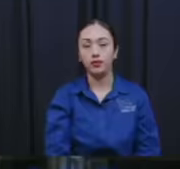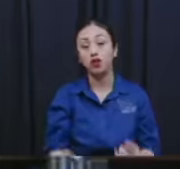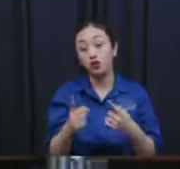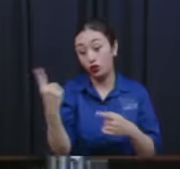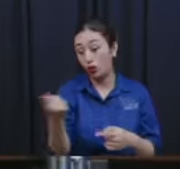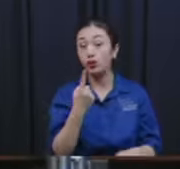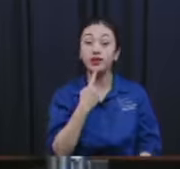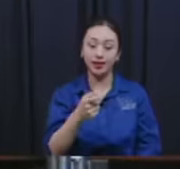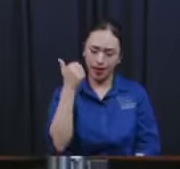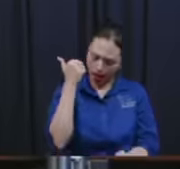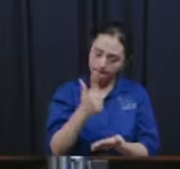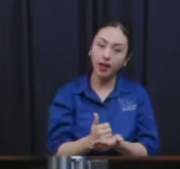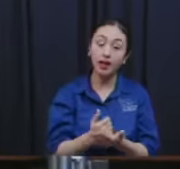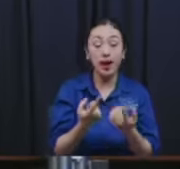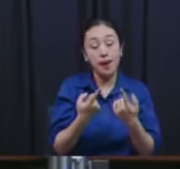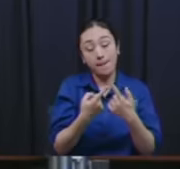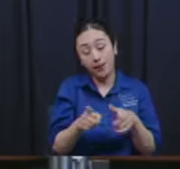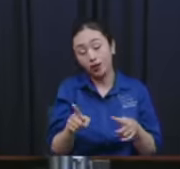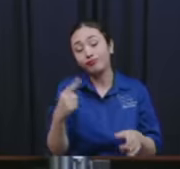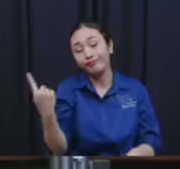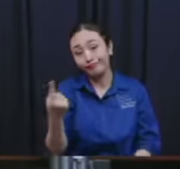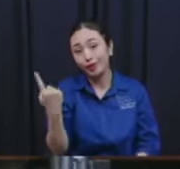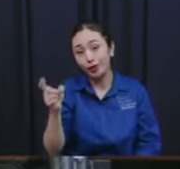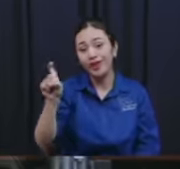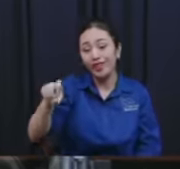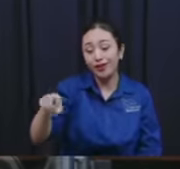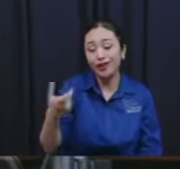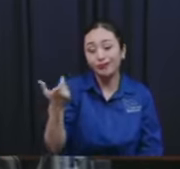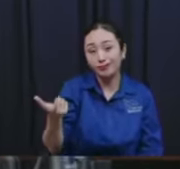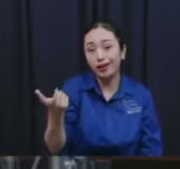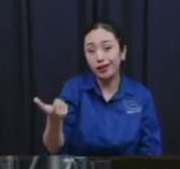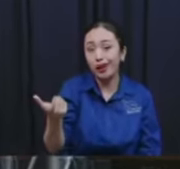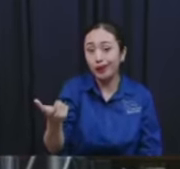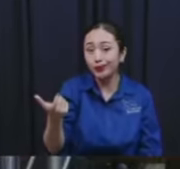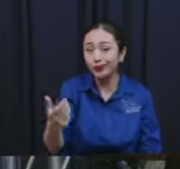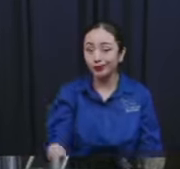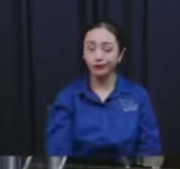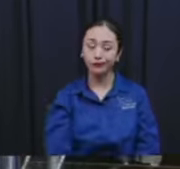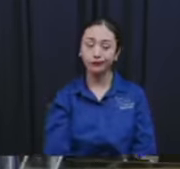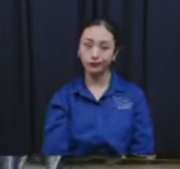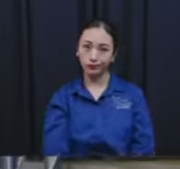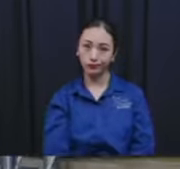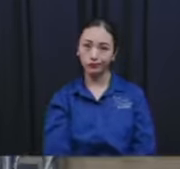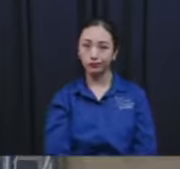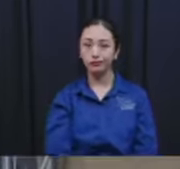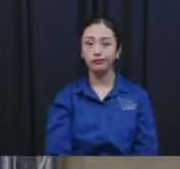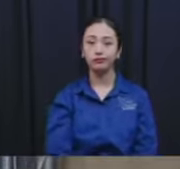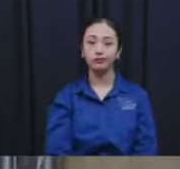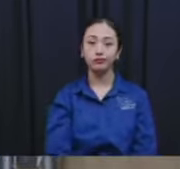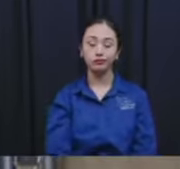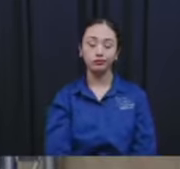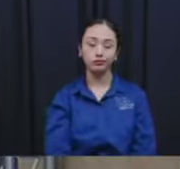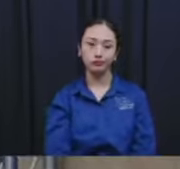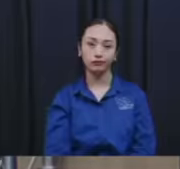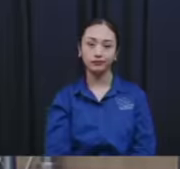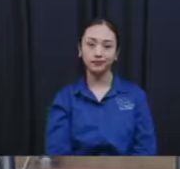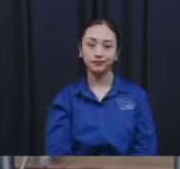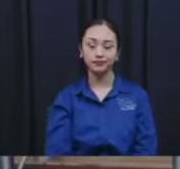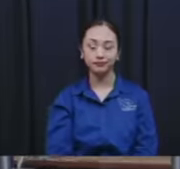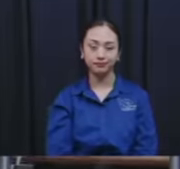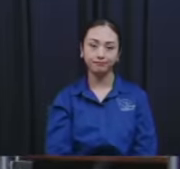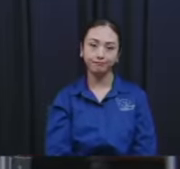deudas incluso Yo oigo algunos milagros de hermanos que dic el Señor me hizo el milagro cuál milagro me aprobaron el préstamo